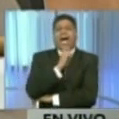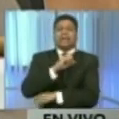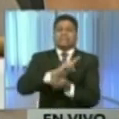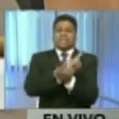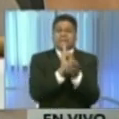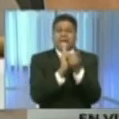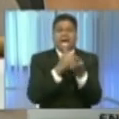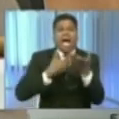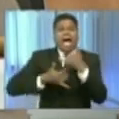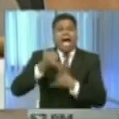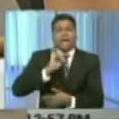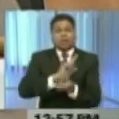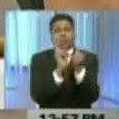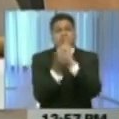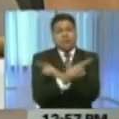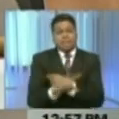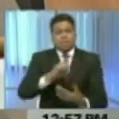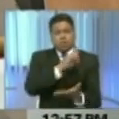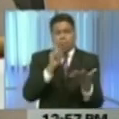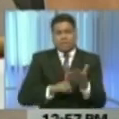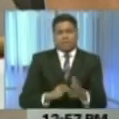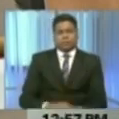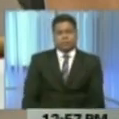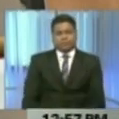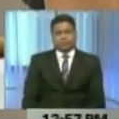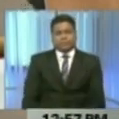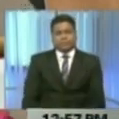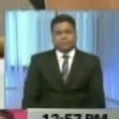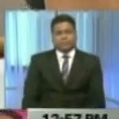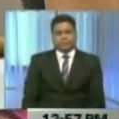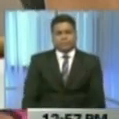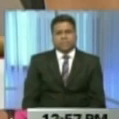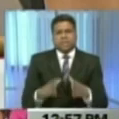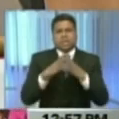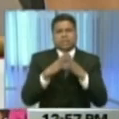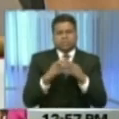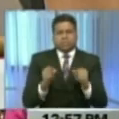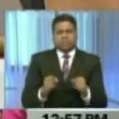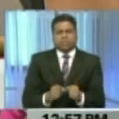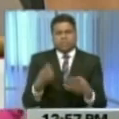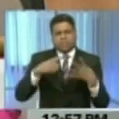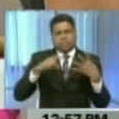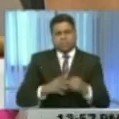Venezuela. Mire, a la comunidad internacional,